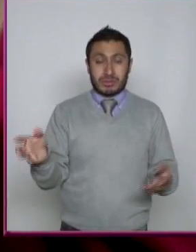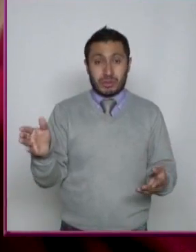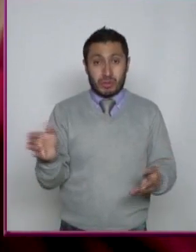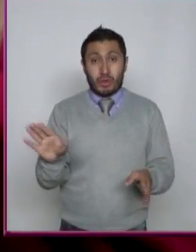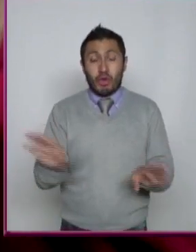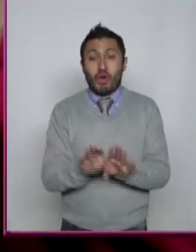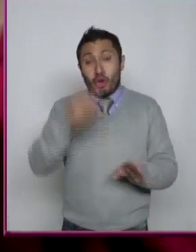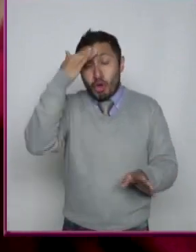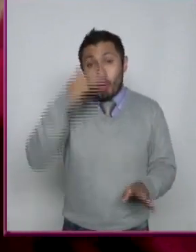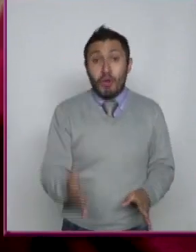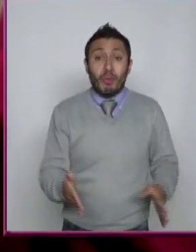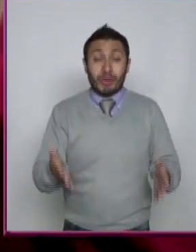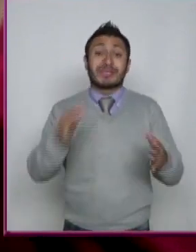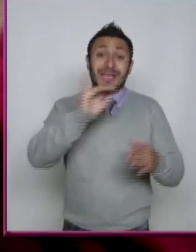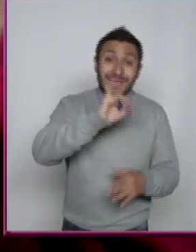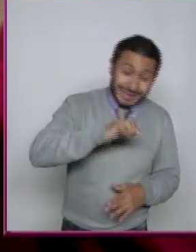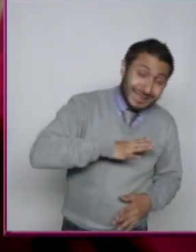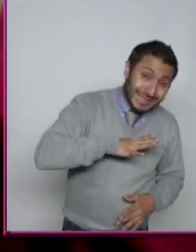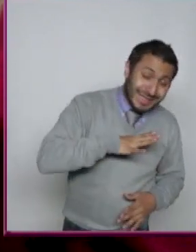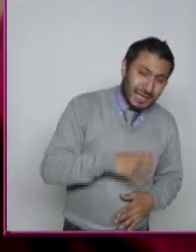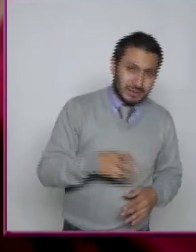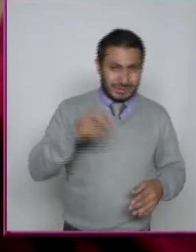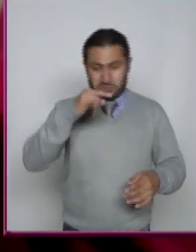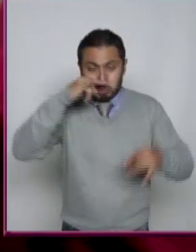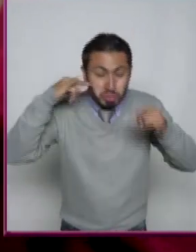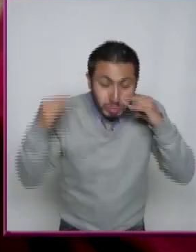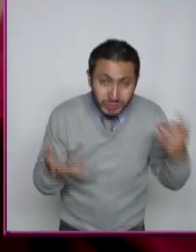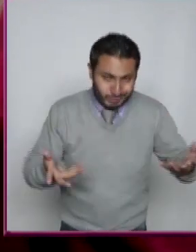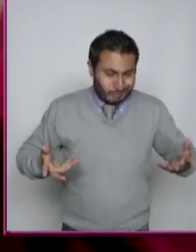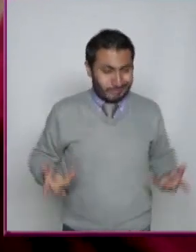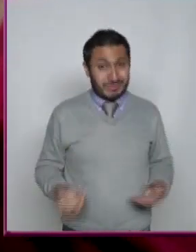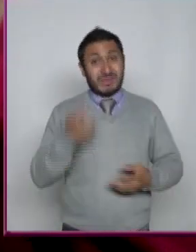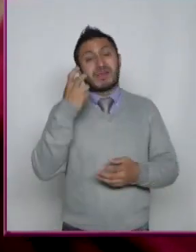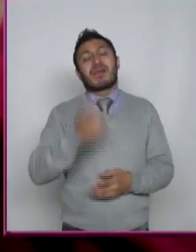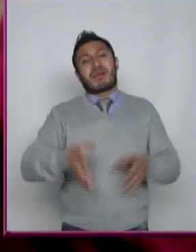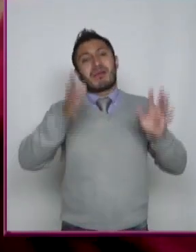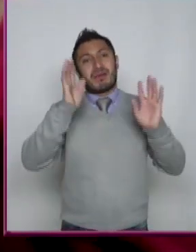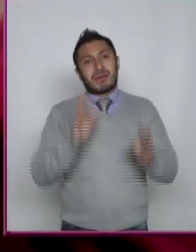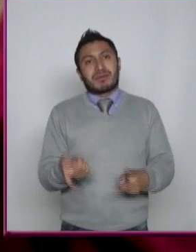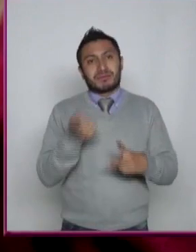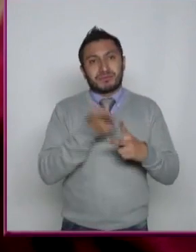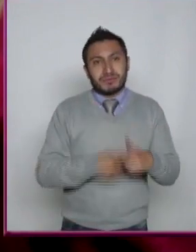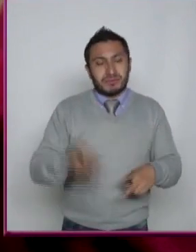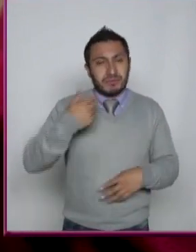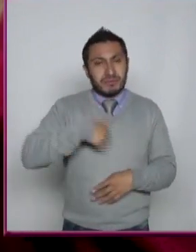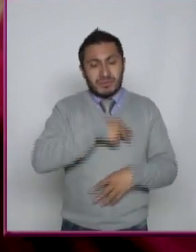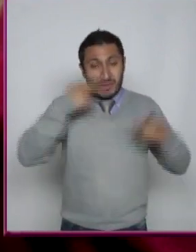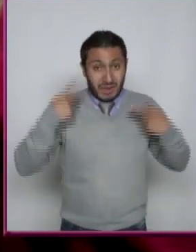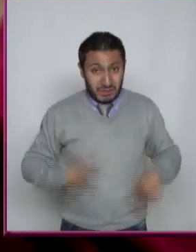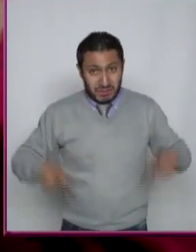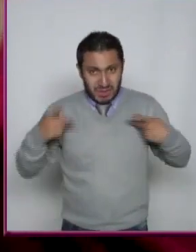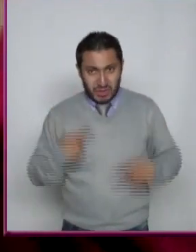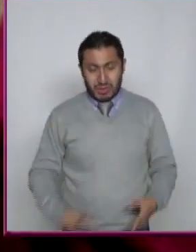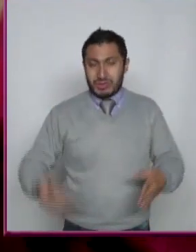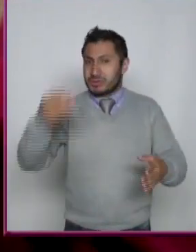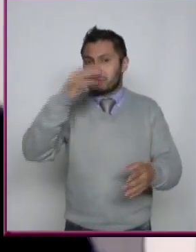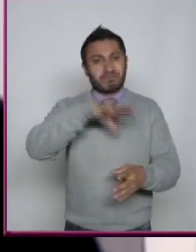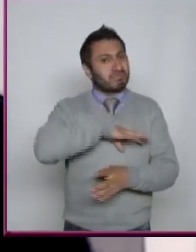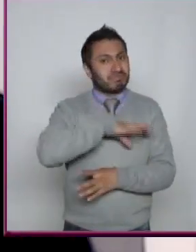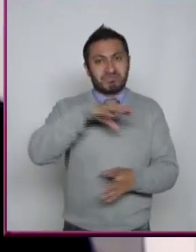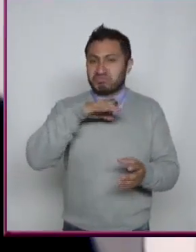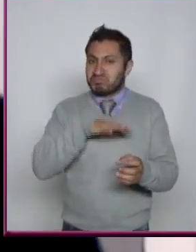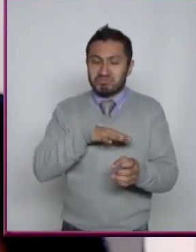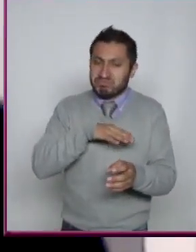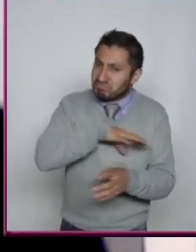nos va a complementar perfectamente, y desde ahí ya estamos partiendo de que somos personas incompletas y que somos personas